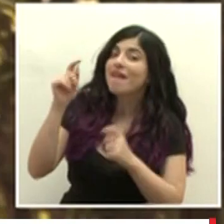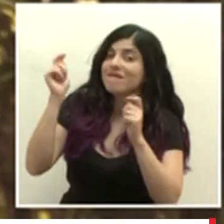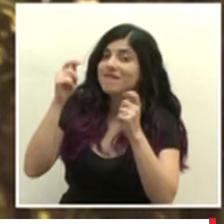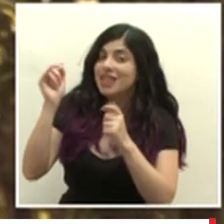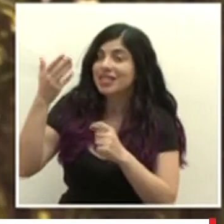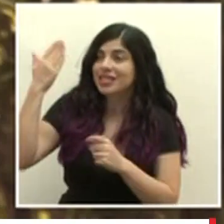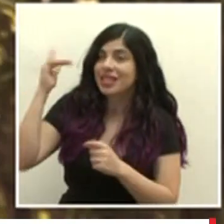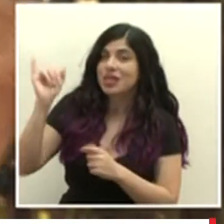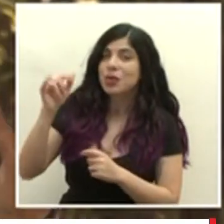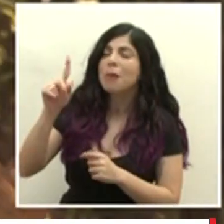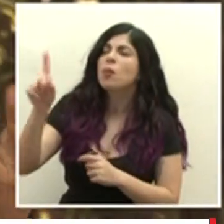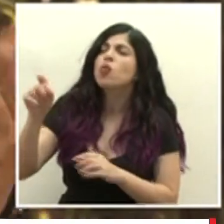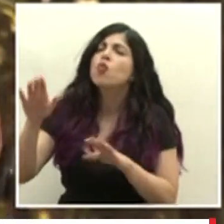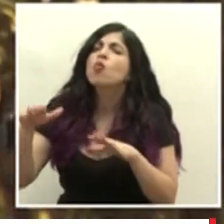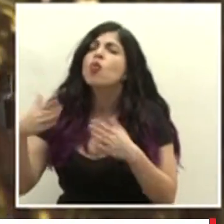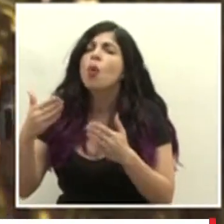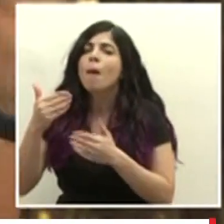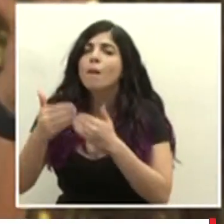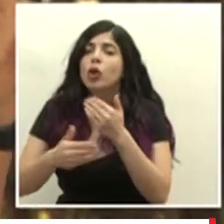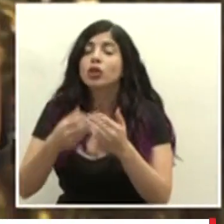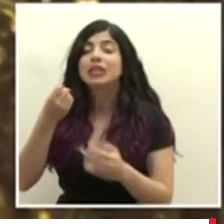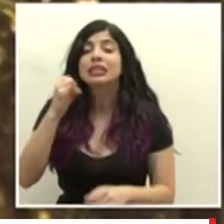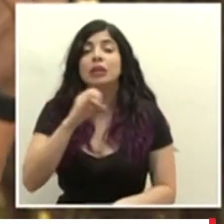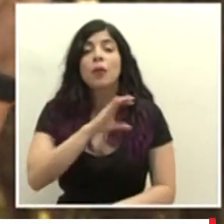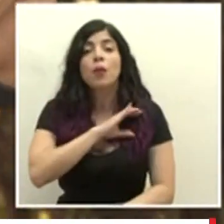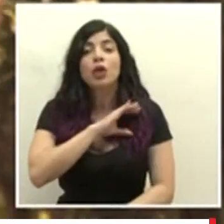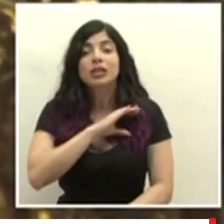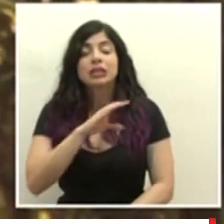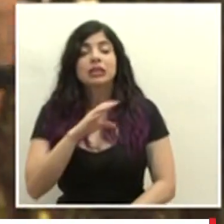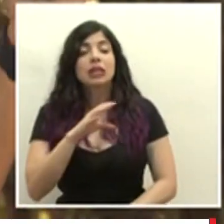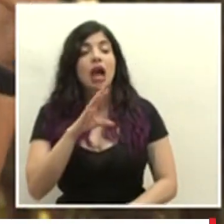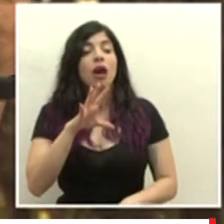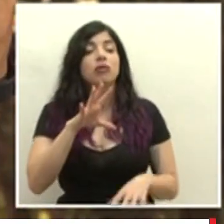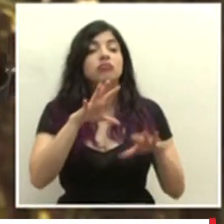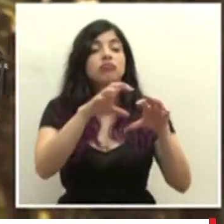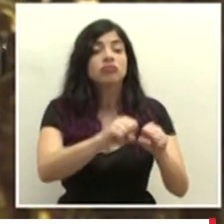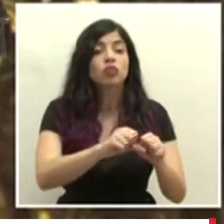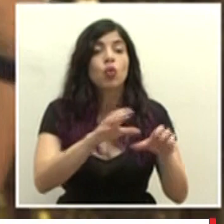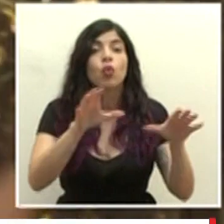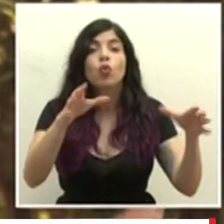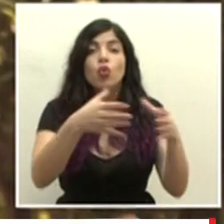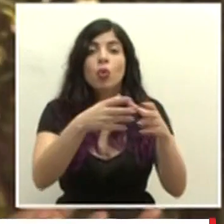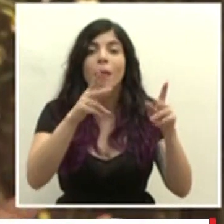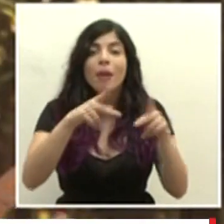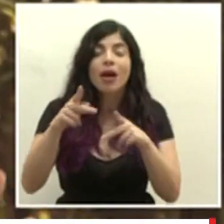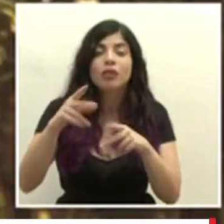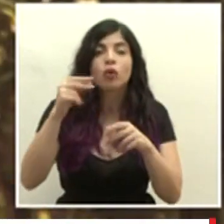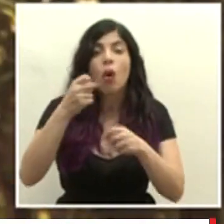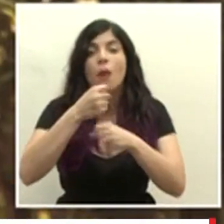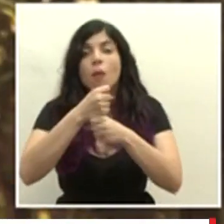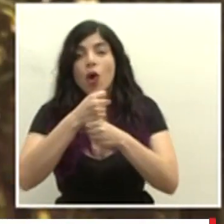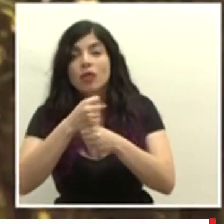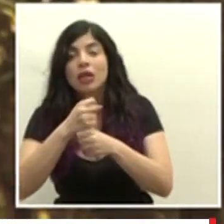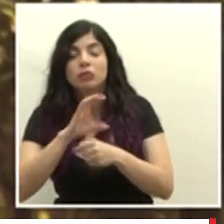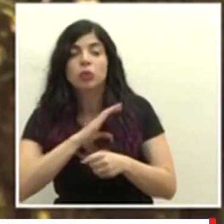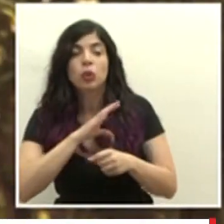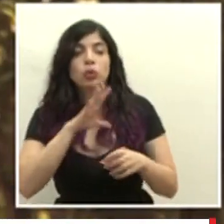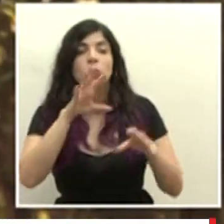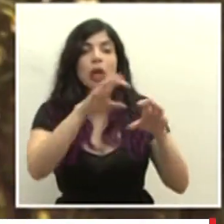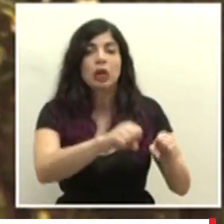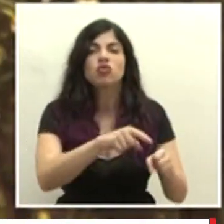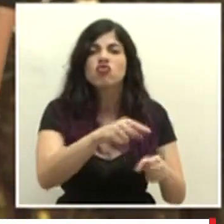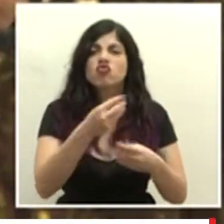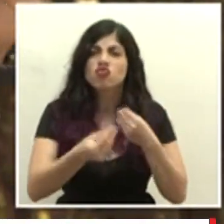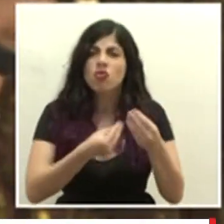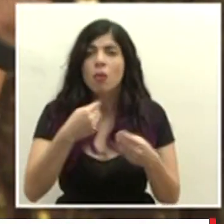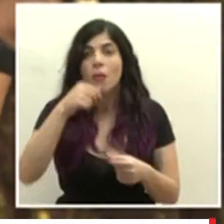días atrás, cómo es el protocolo para intervenir aglomeraciones o también manifestaciones en vía pública, porque